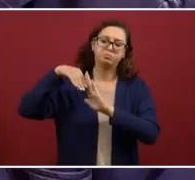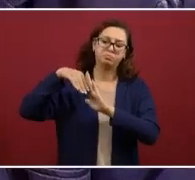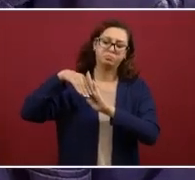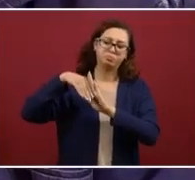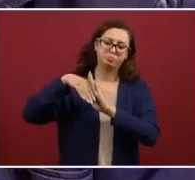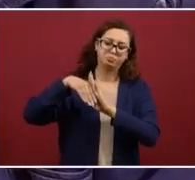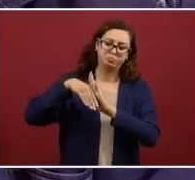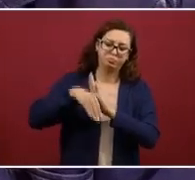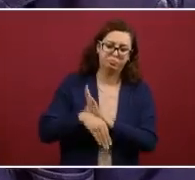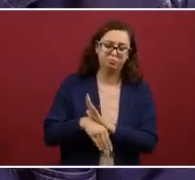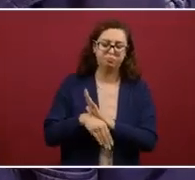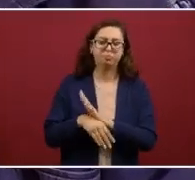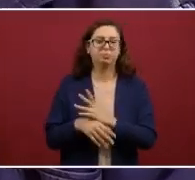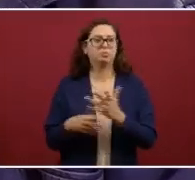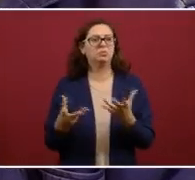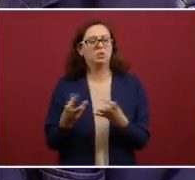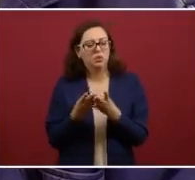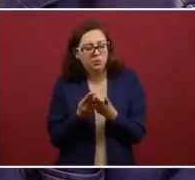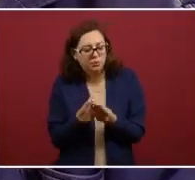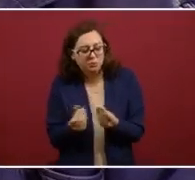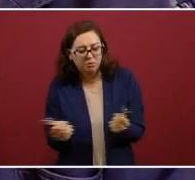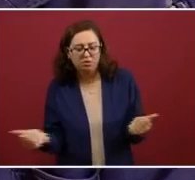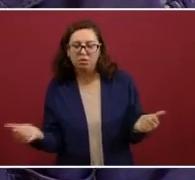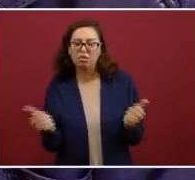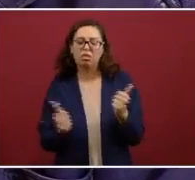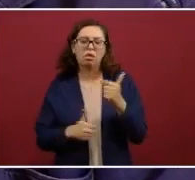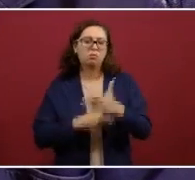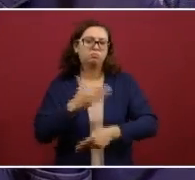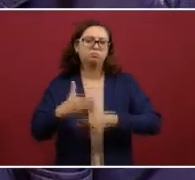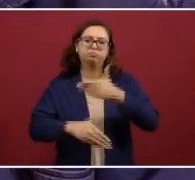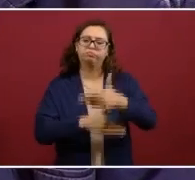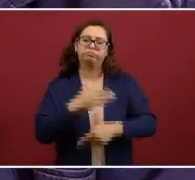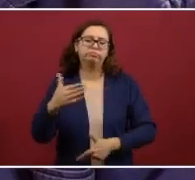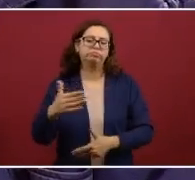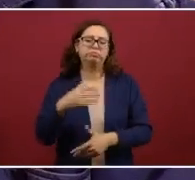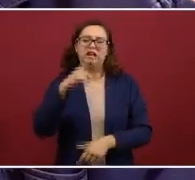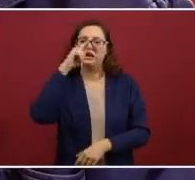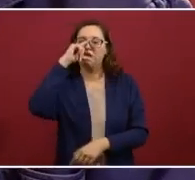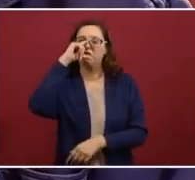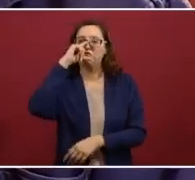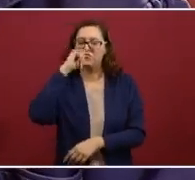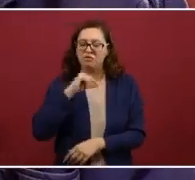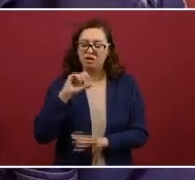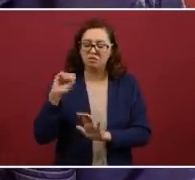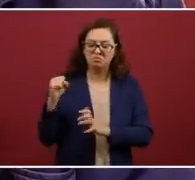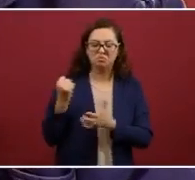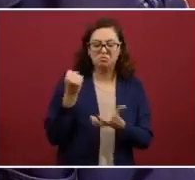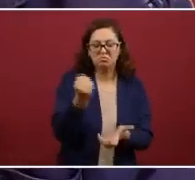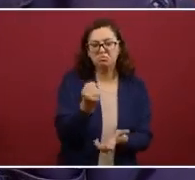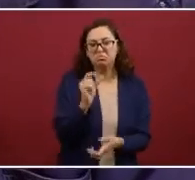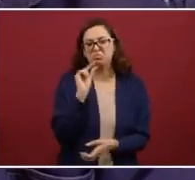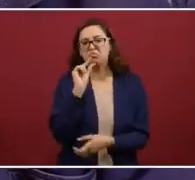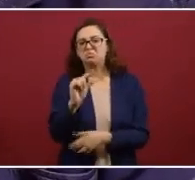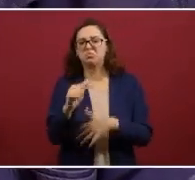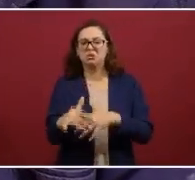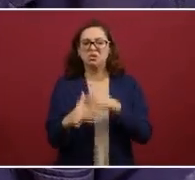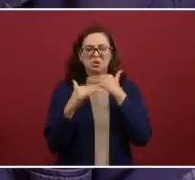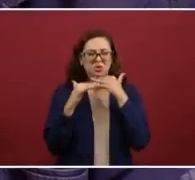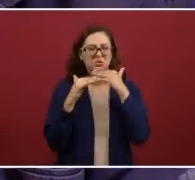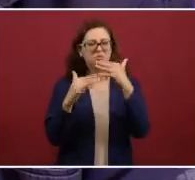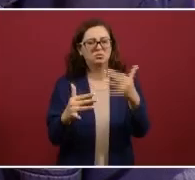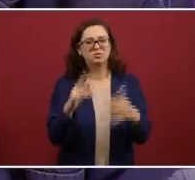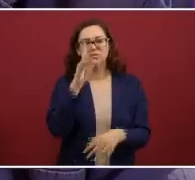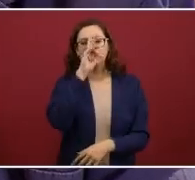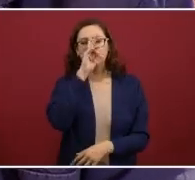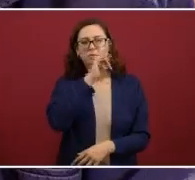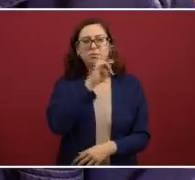estancó, se fue desdibujando y terminó en descomposición, bajos presupuestos y actos de corrupción inimaginables. En el